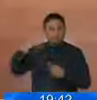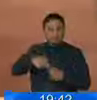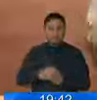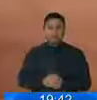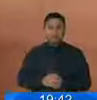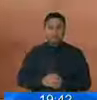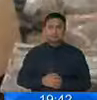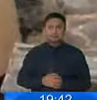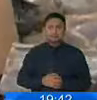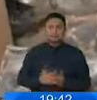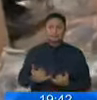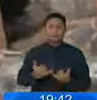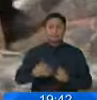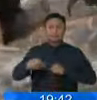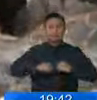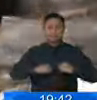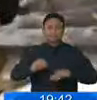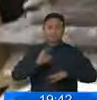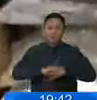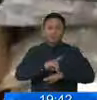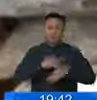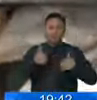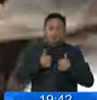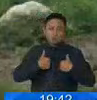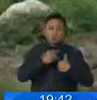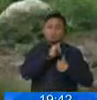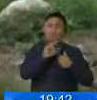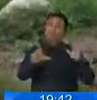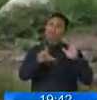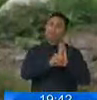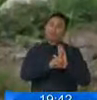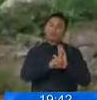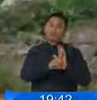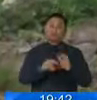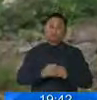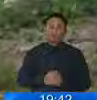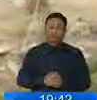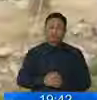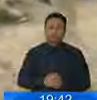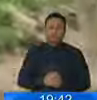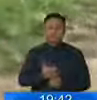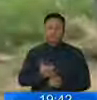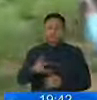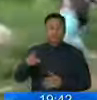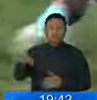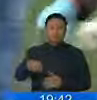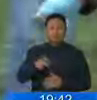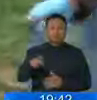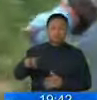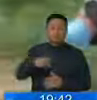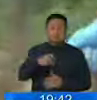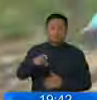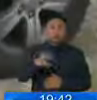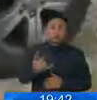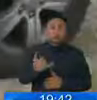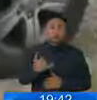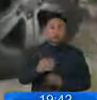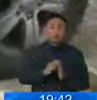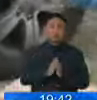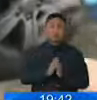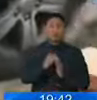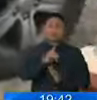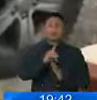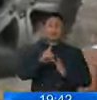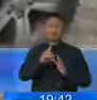esta labor que acaba con vida silvestre es ilegal. Más aún cuando las boas constrictor se encuentran en la lista roja